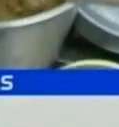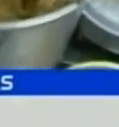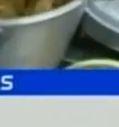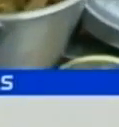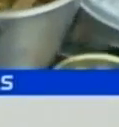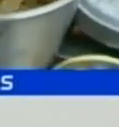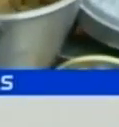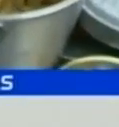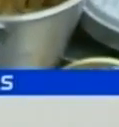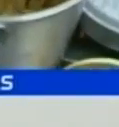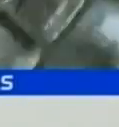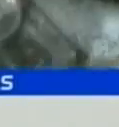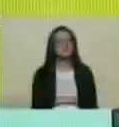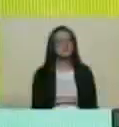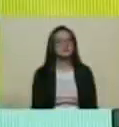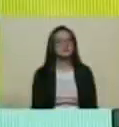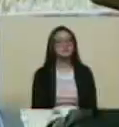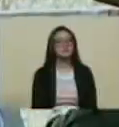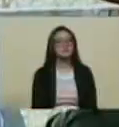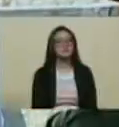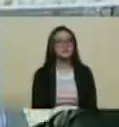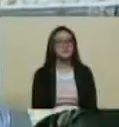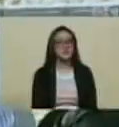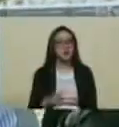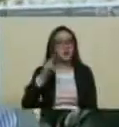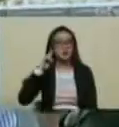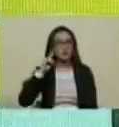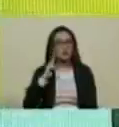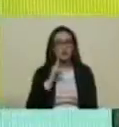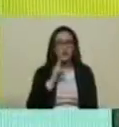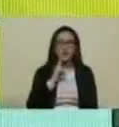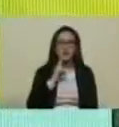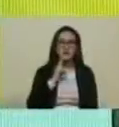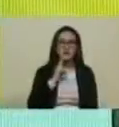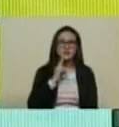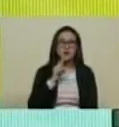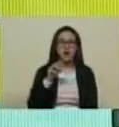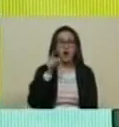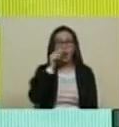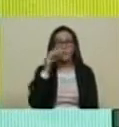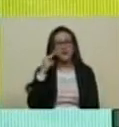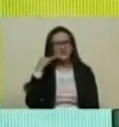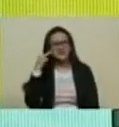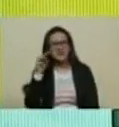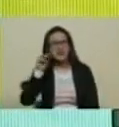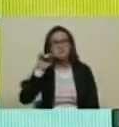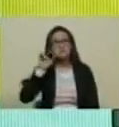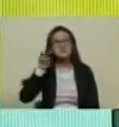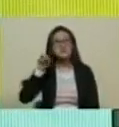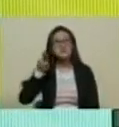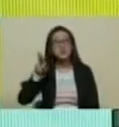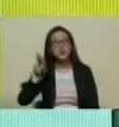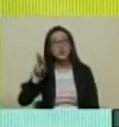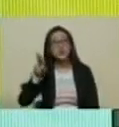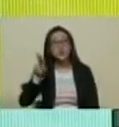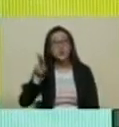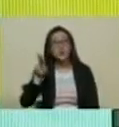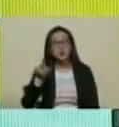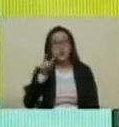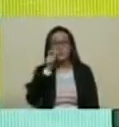Es un hombre muy avanzado, nuestro libertador Simón Bolívar. Así que Mimú Vargas, compañero, compañera